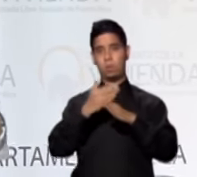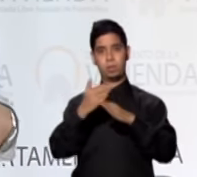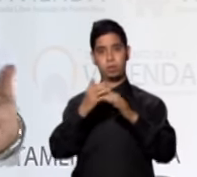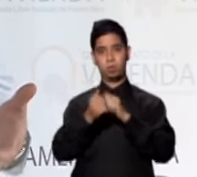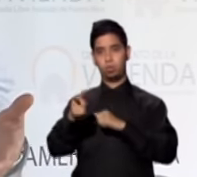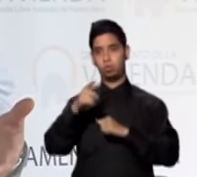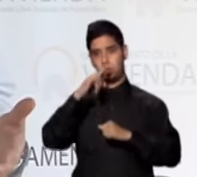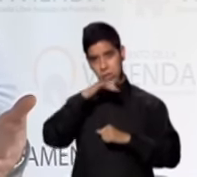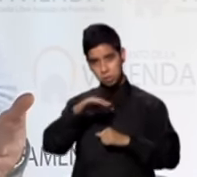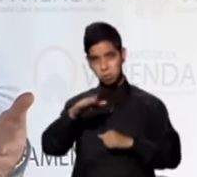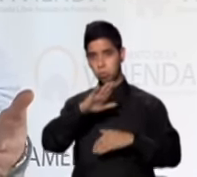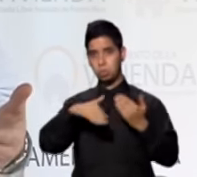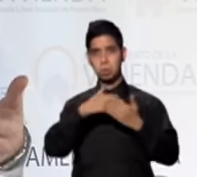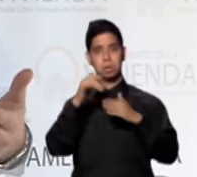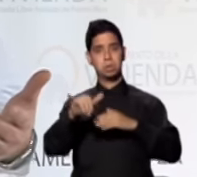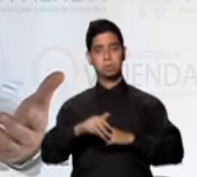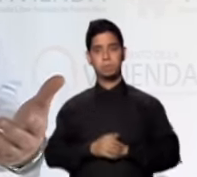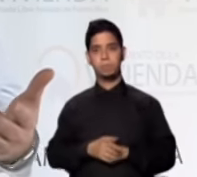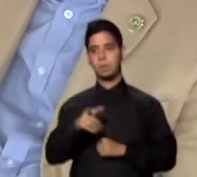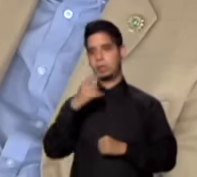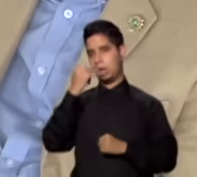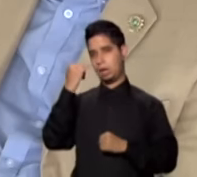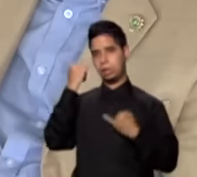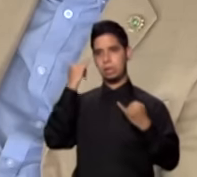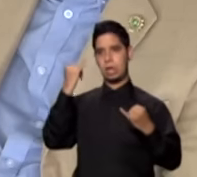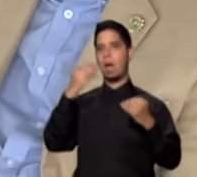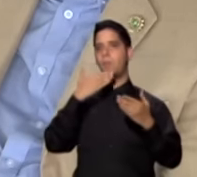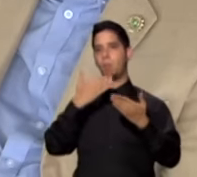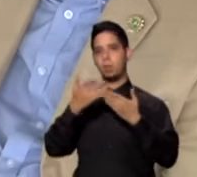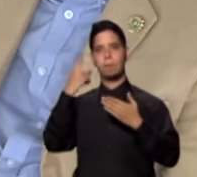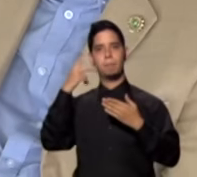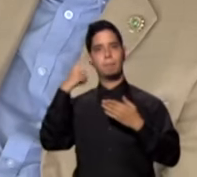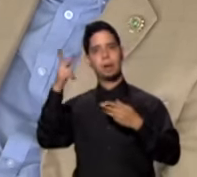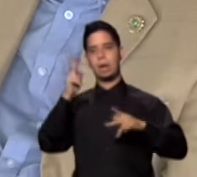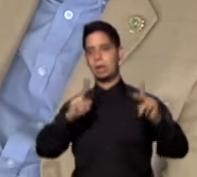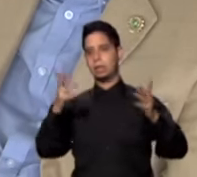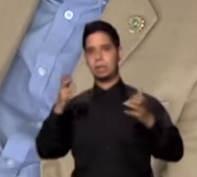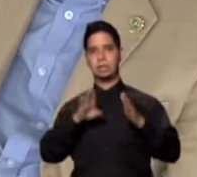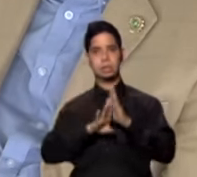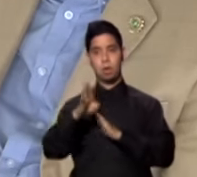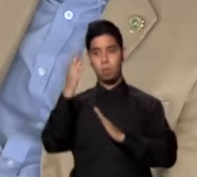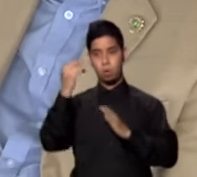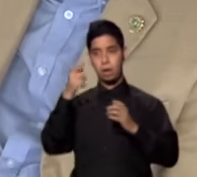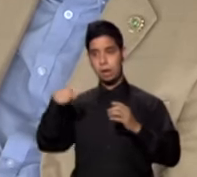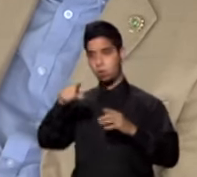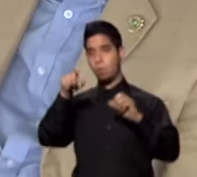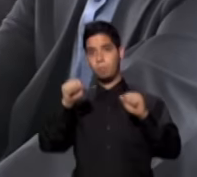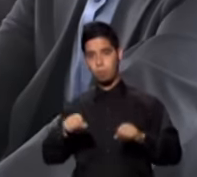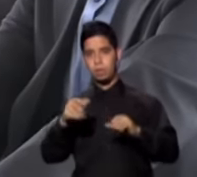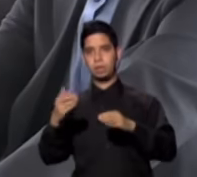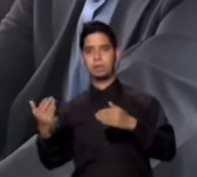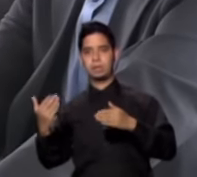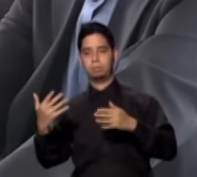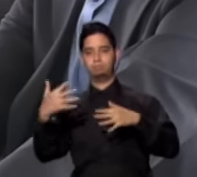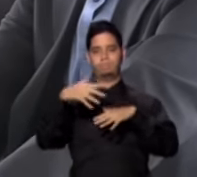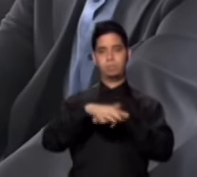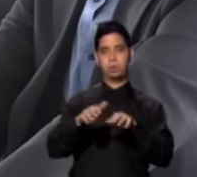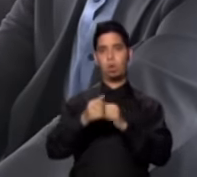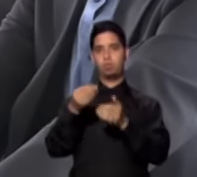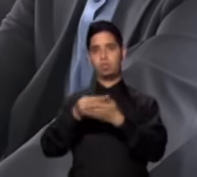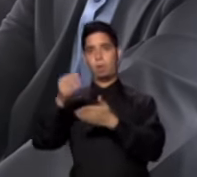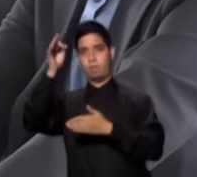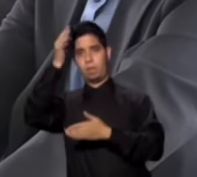también destacó que esta iniciativa es altamente atractiva para los desarrolladores, ya que les permite combinar incentivos federales con créditos